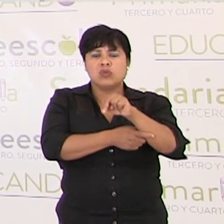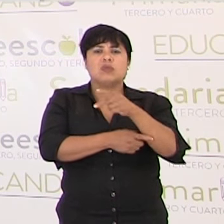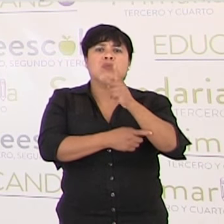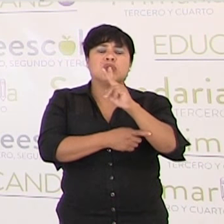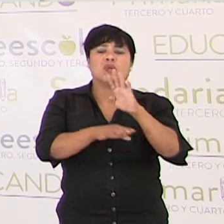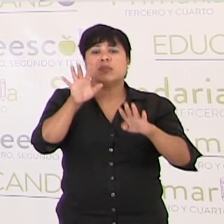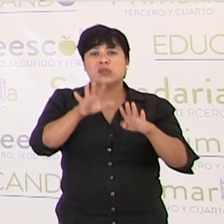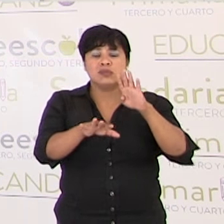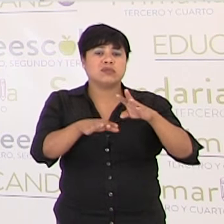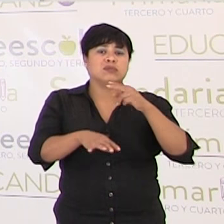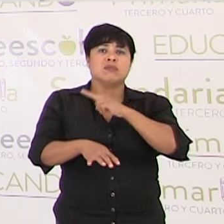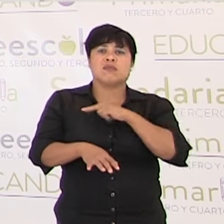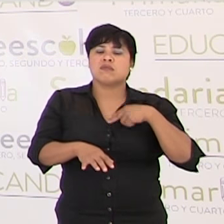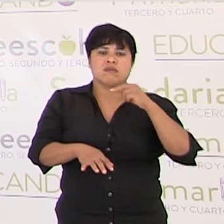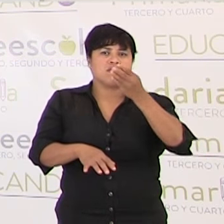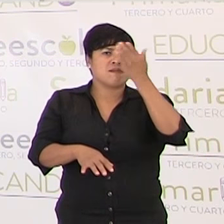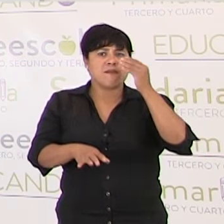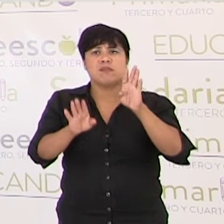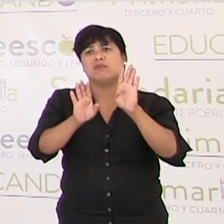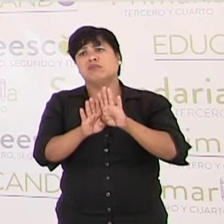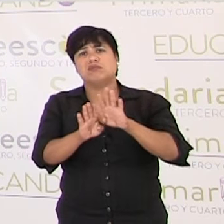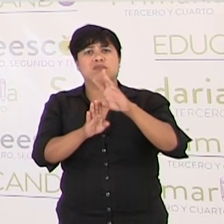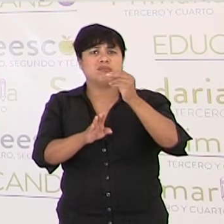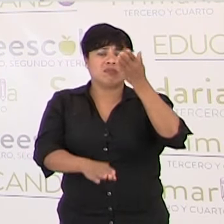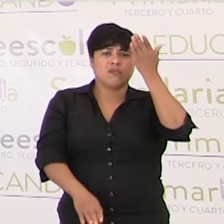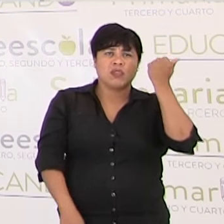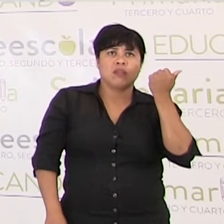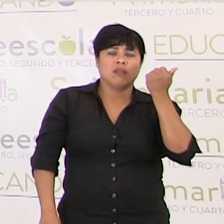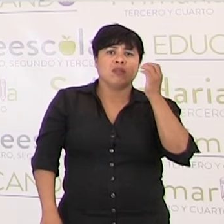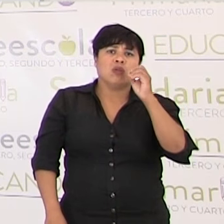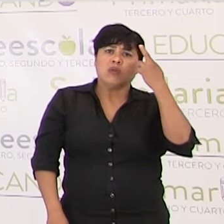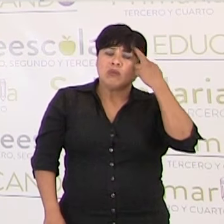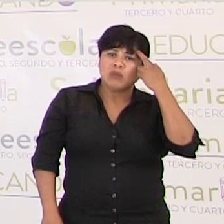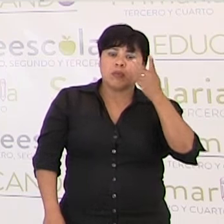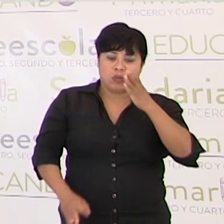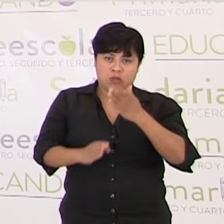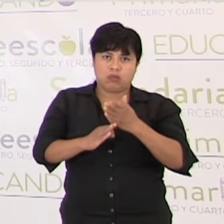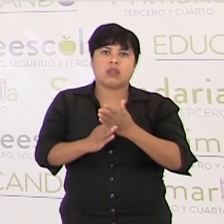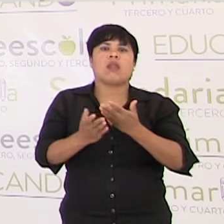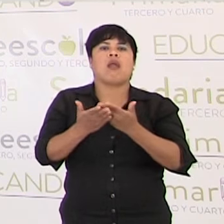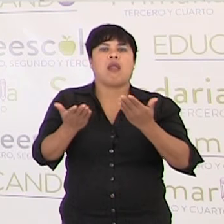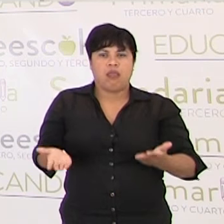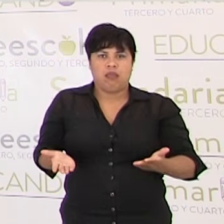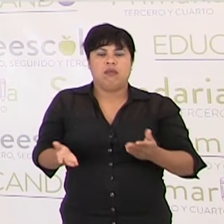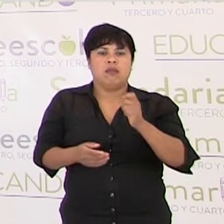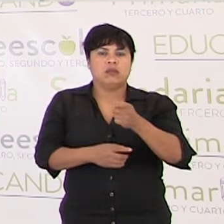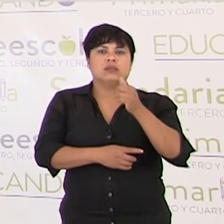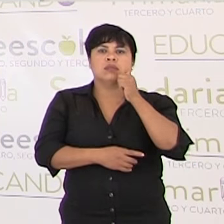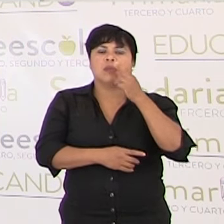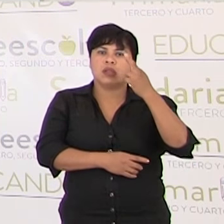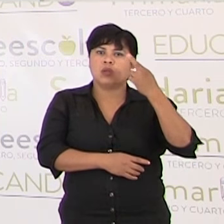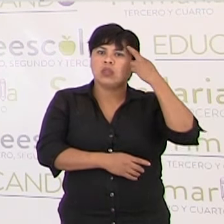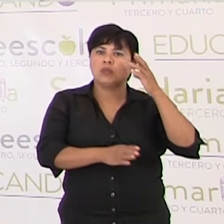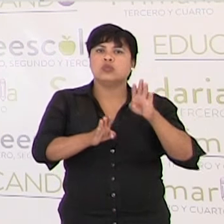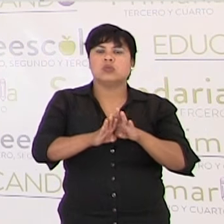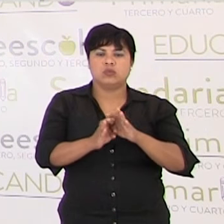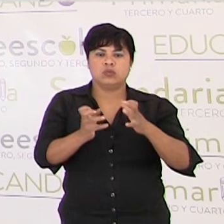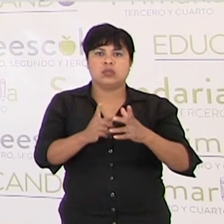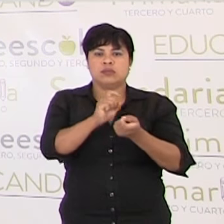pero como a veces no sabemos o no recordamos, pero ahora es momento de que recordemos cómo se hace